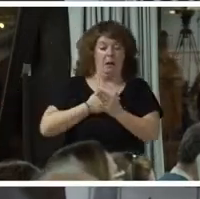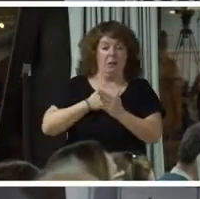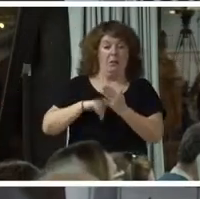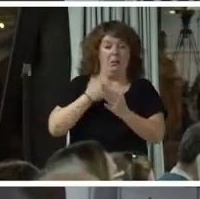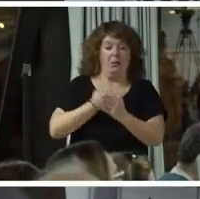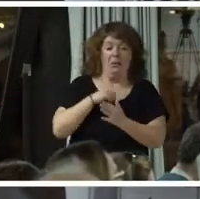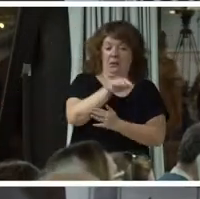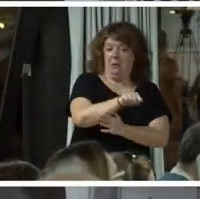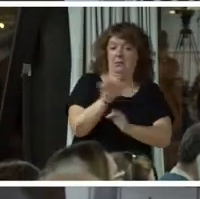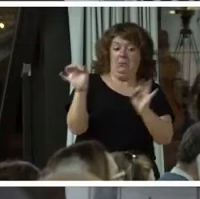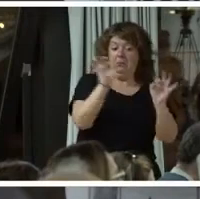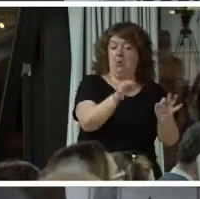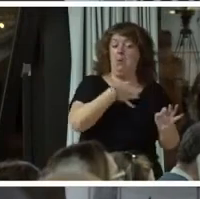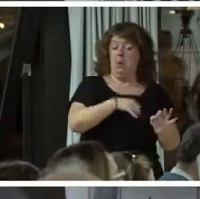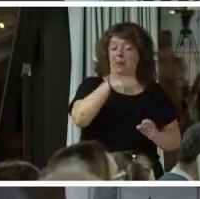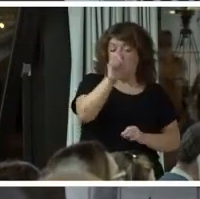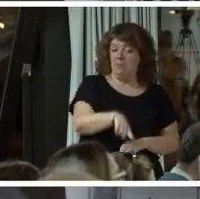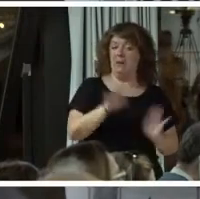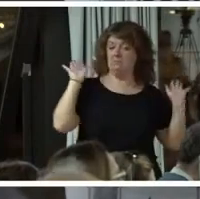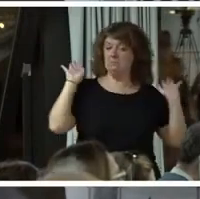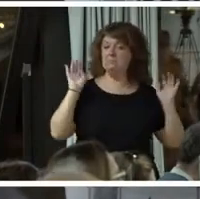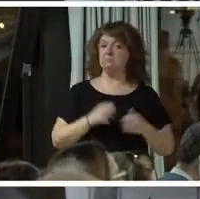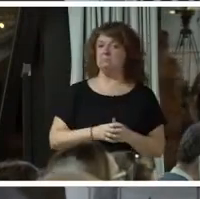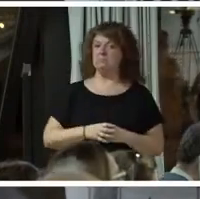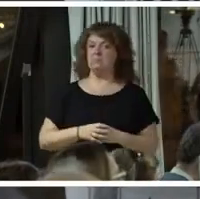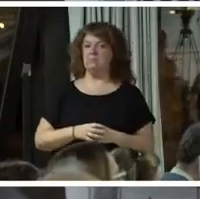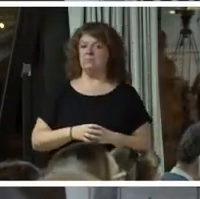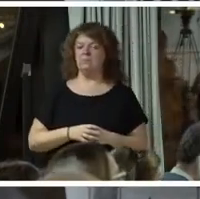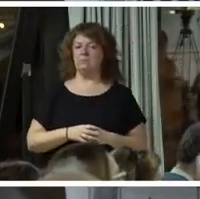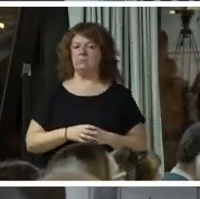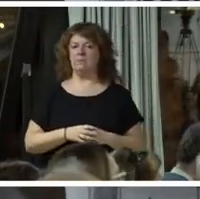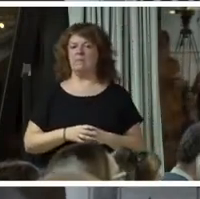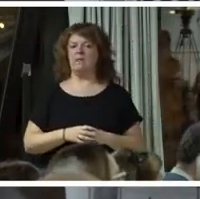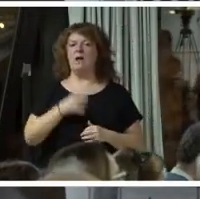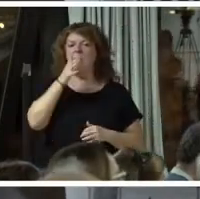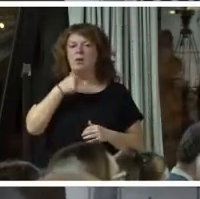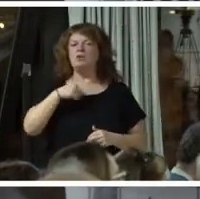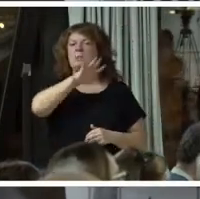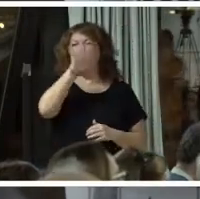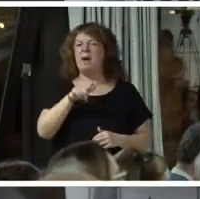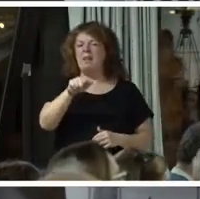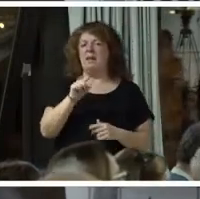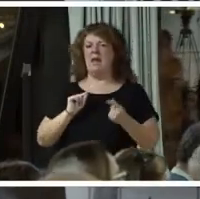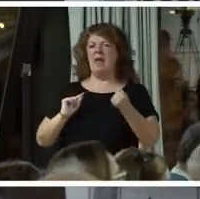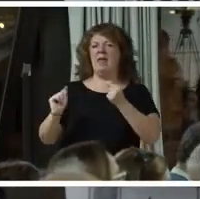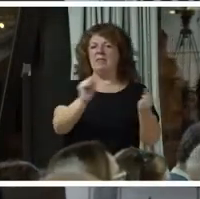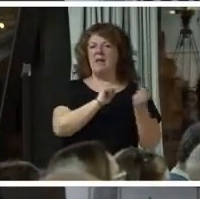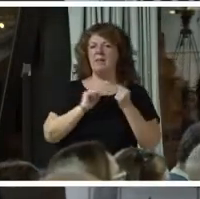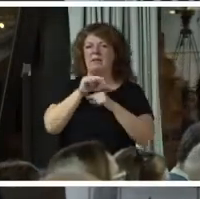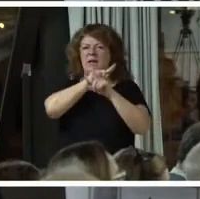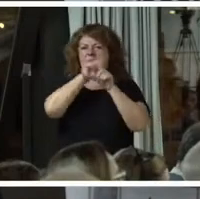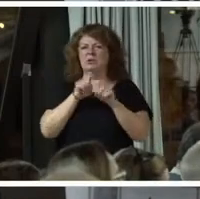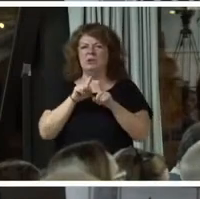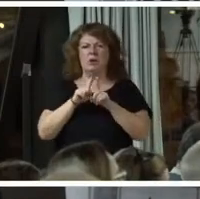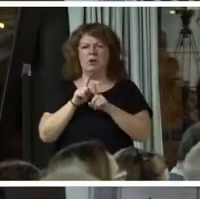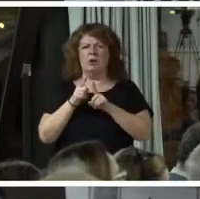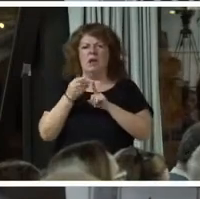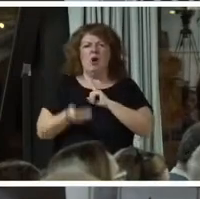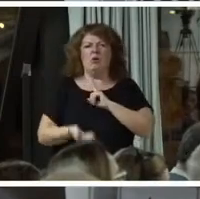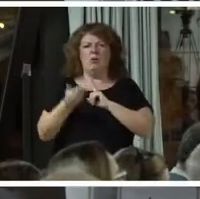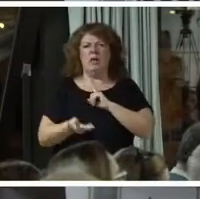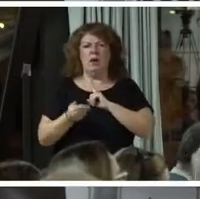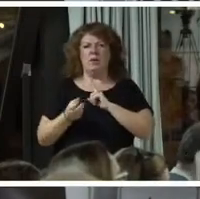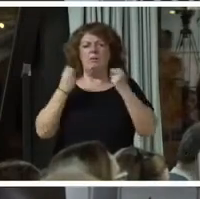va a impedir que te lo hagan también a ti entonces me parece que este este debate este este esta cuestión es absolutamente